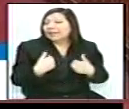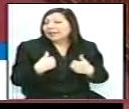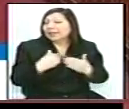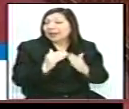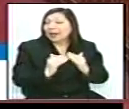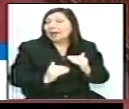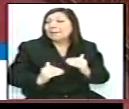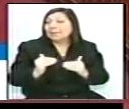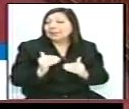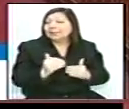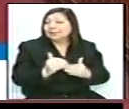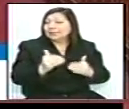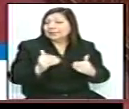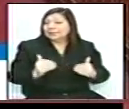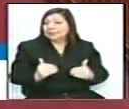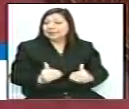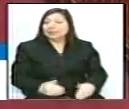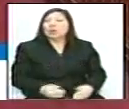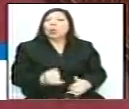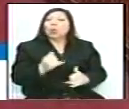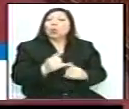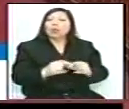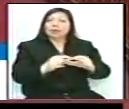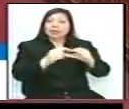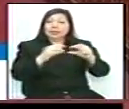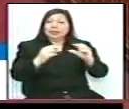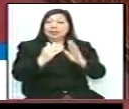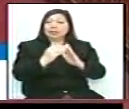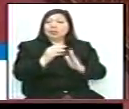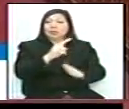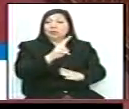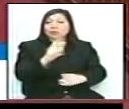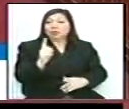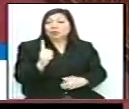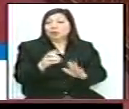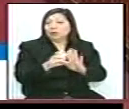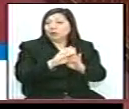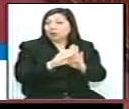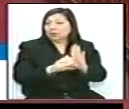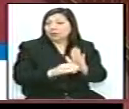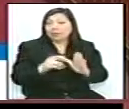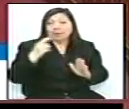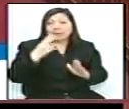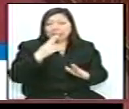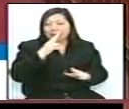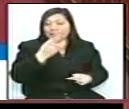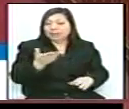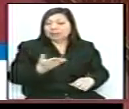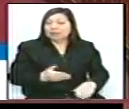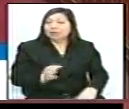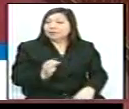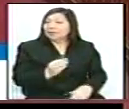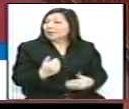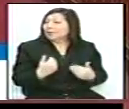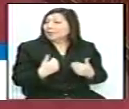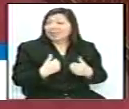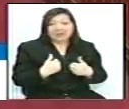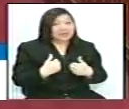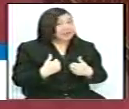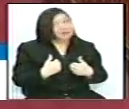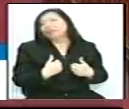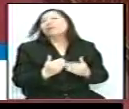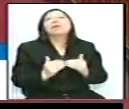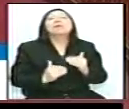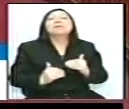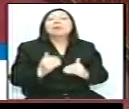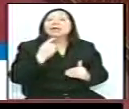la mayoría prevista en el último párrafo del artículo 201 de la Constitución Política del Perú. Si no se obtiene la